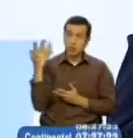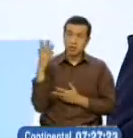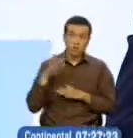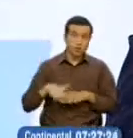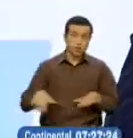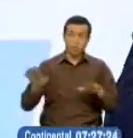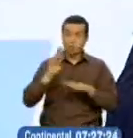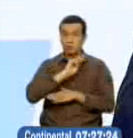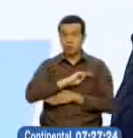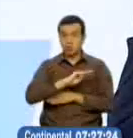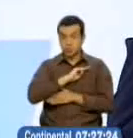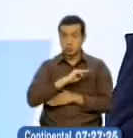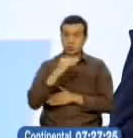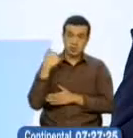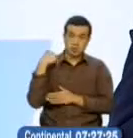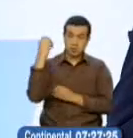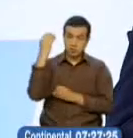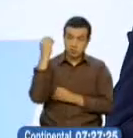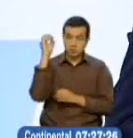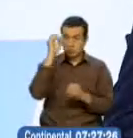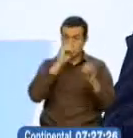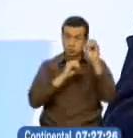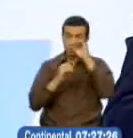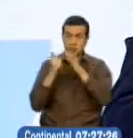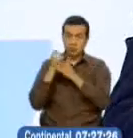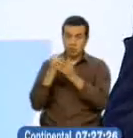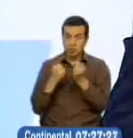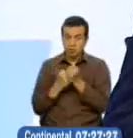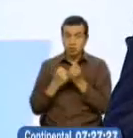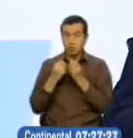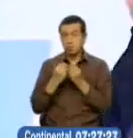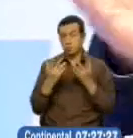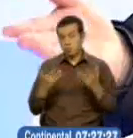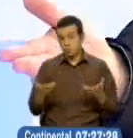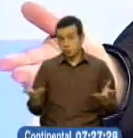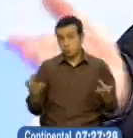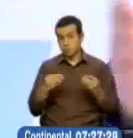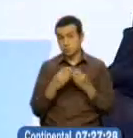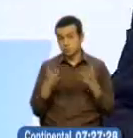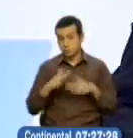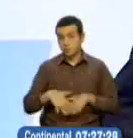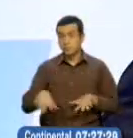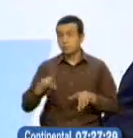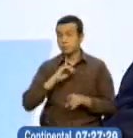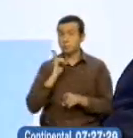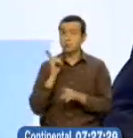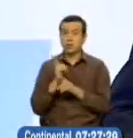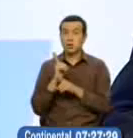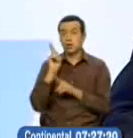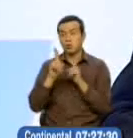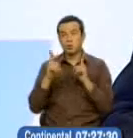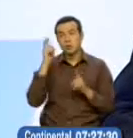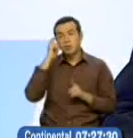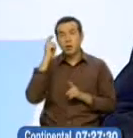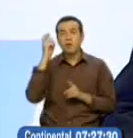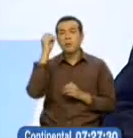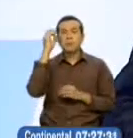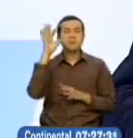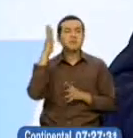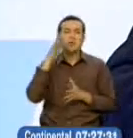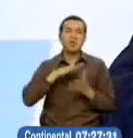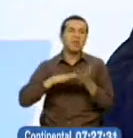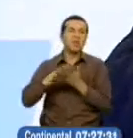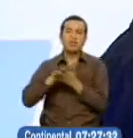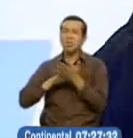todas las municipalidades. Esos observatorios te van a ayudar, porque muchas veces la especulación es un producto de la desinformación,